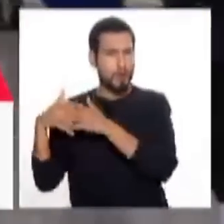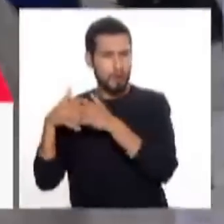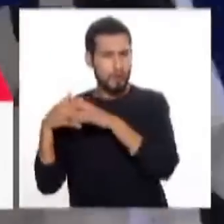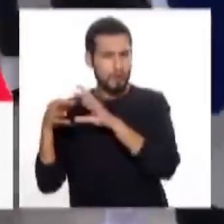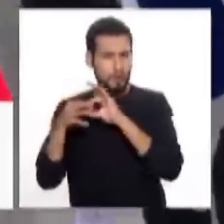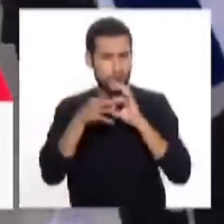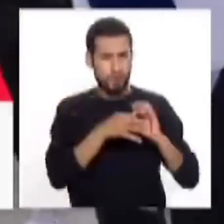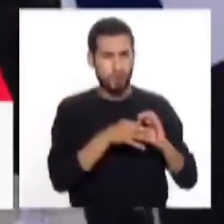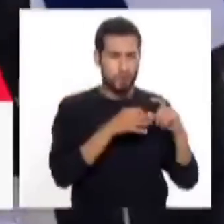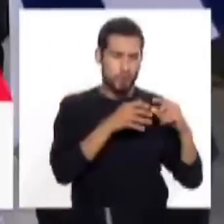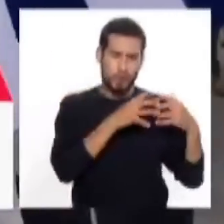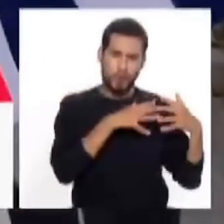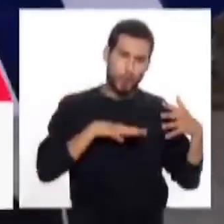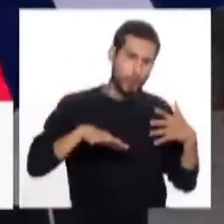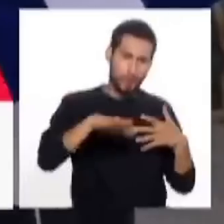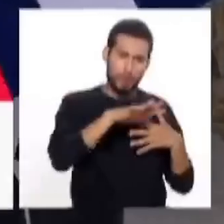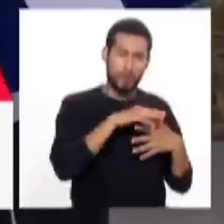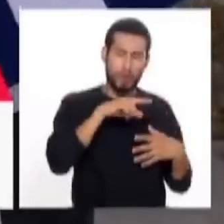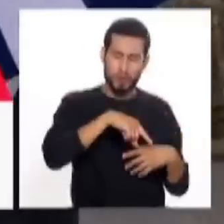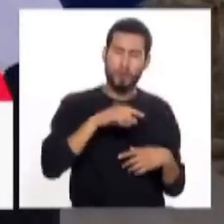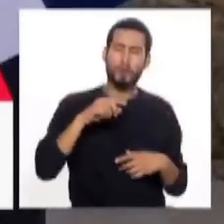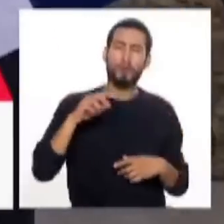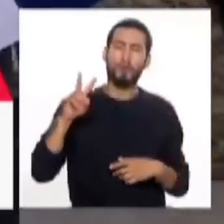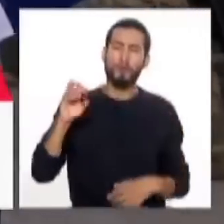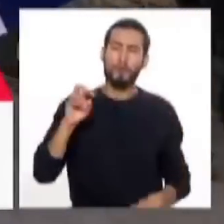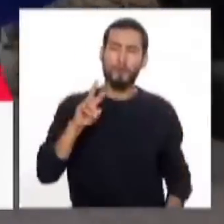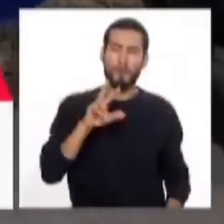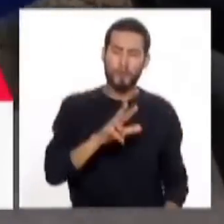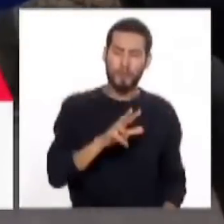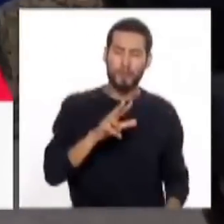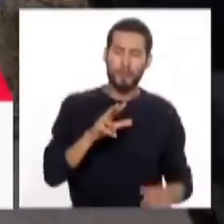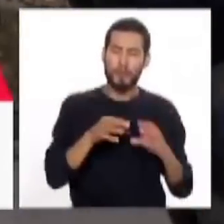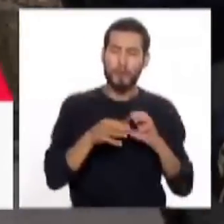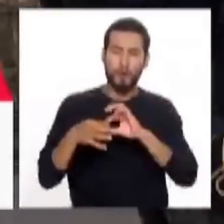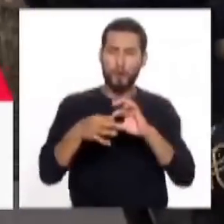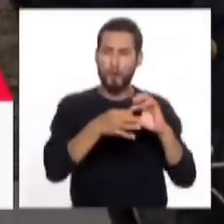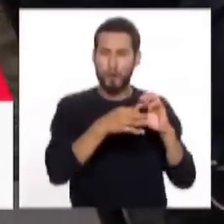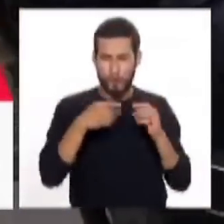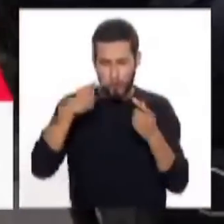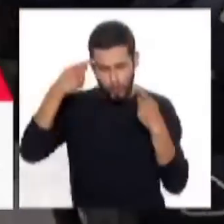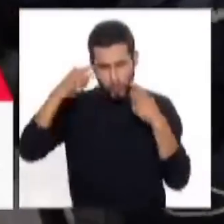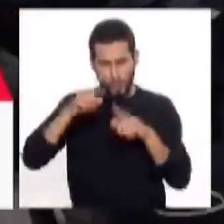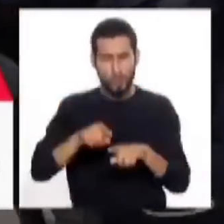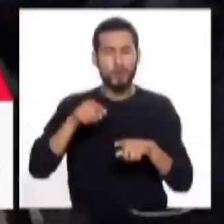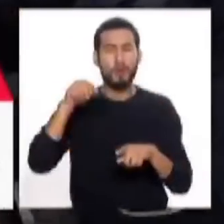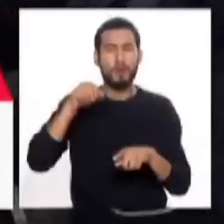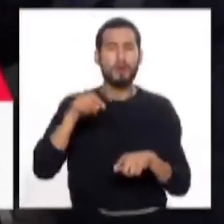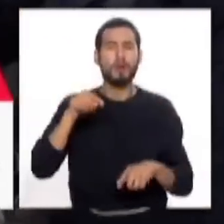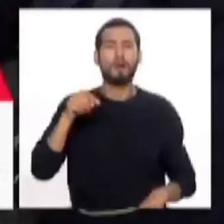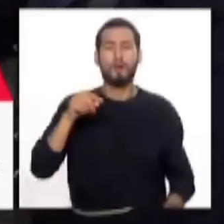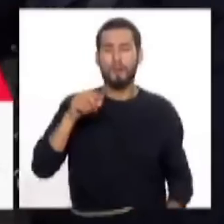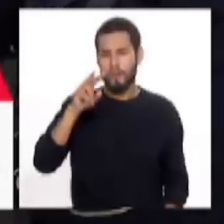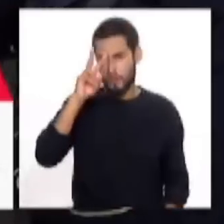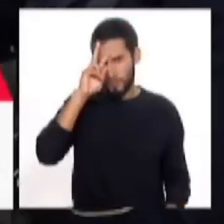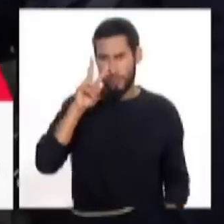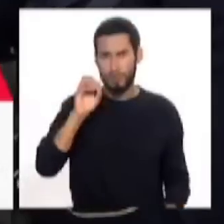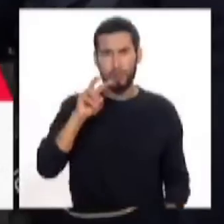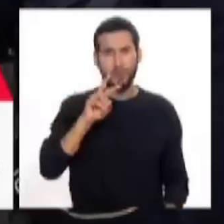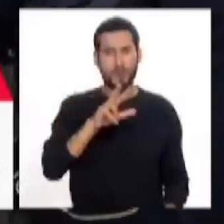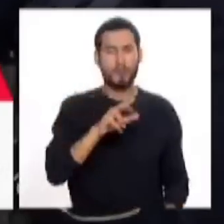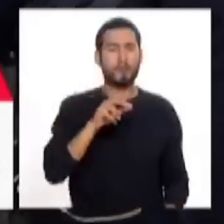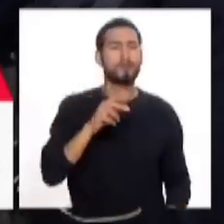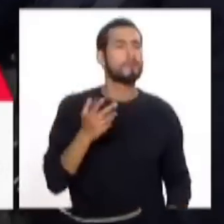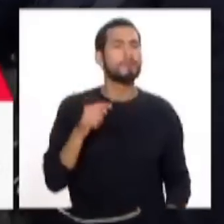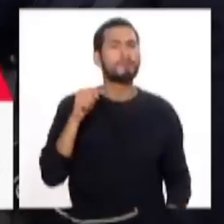Cooperación 9 Perú 2023, que tiene el eslogan "Una sola fuerza